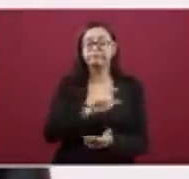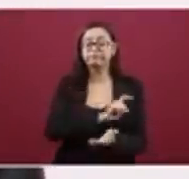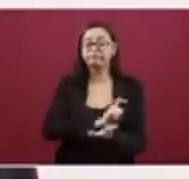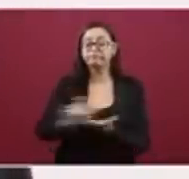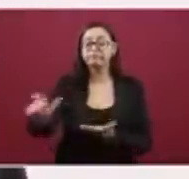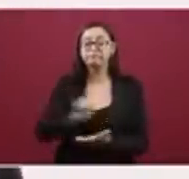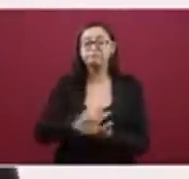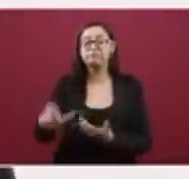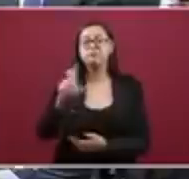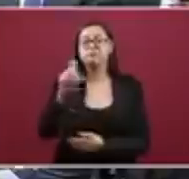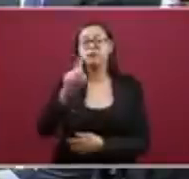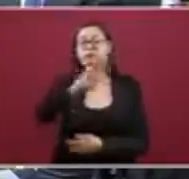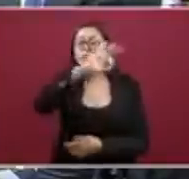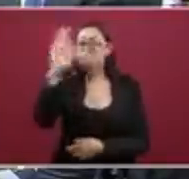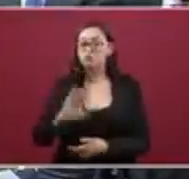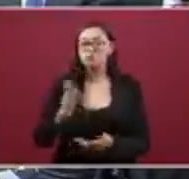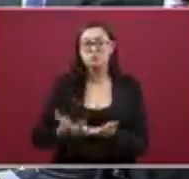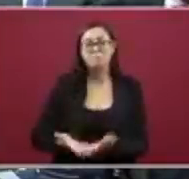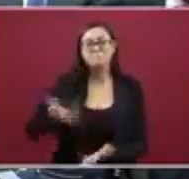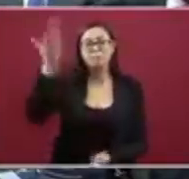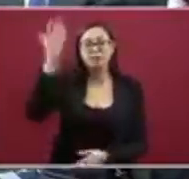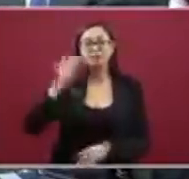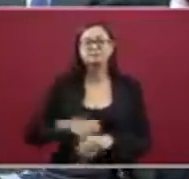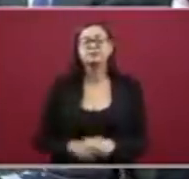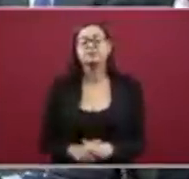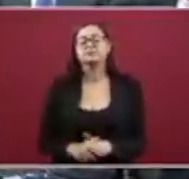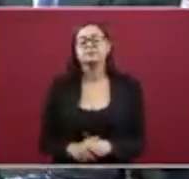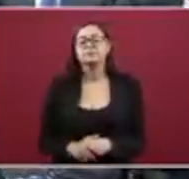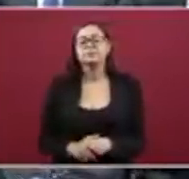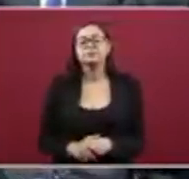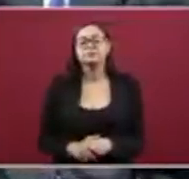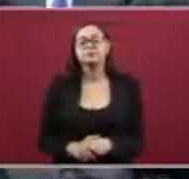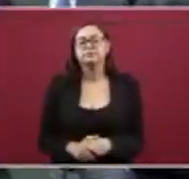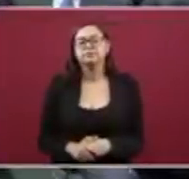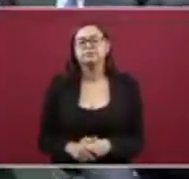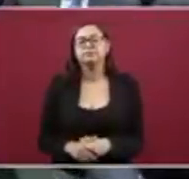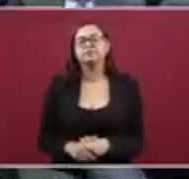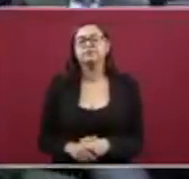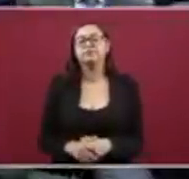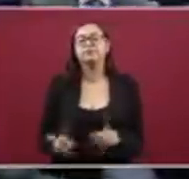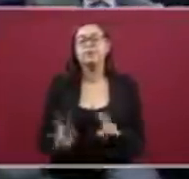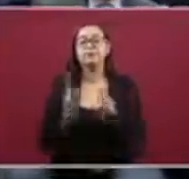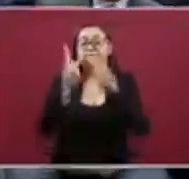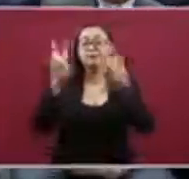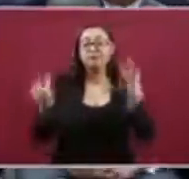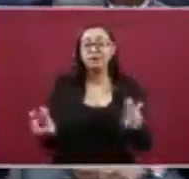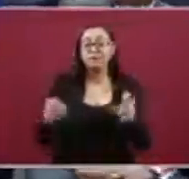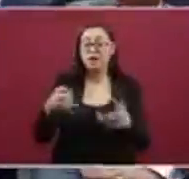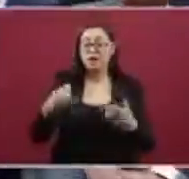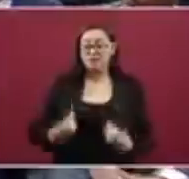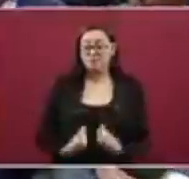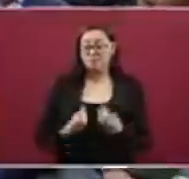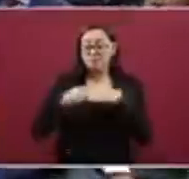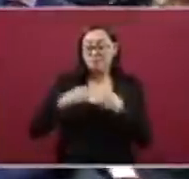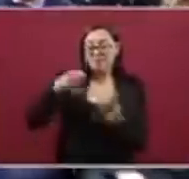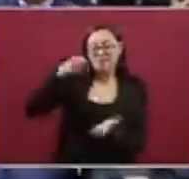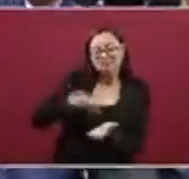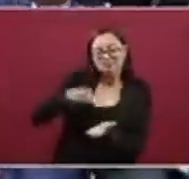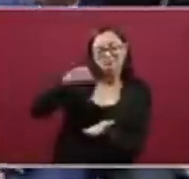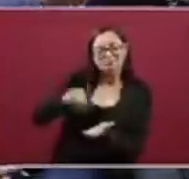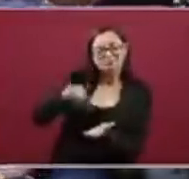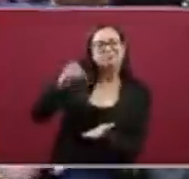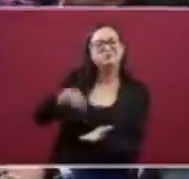30% el programa sembrando vida ya está en marcha